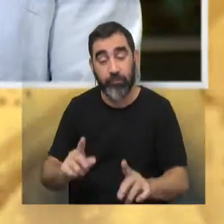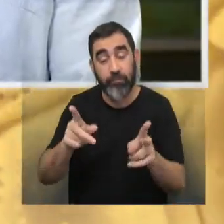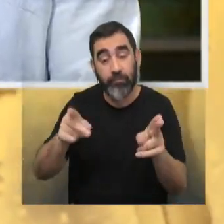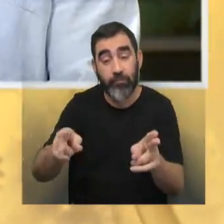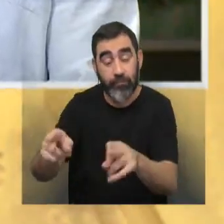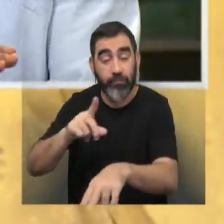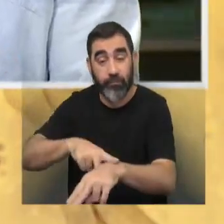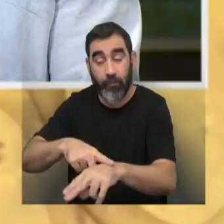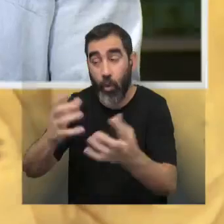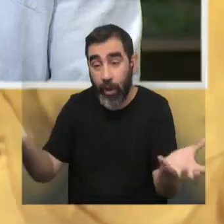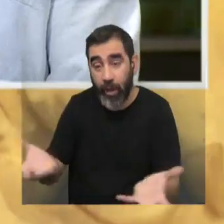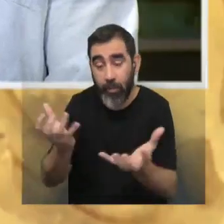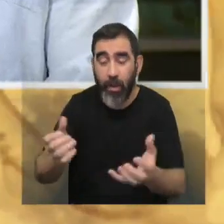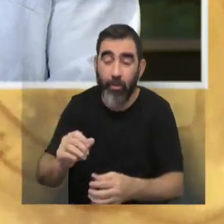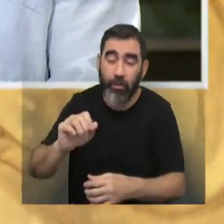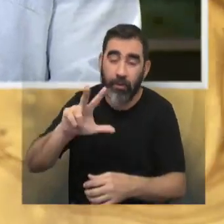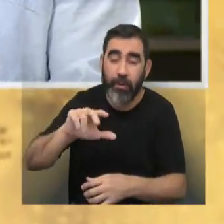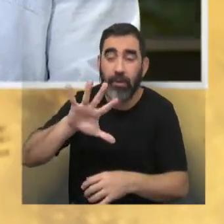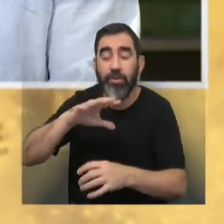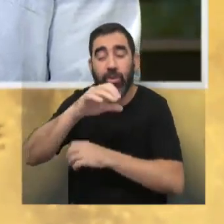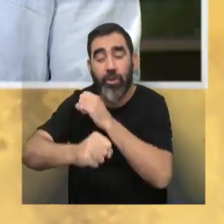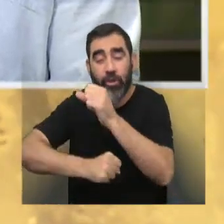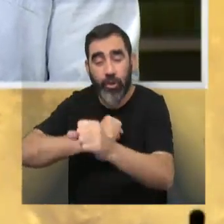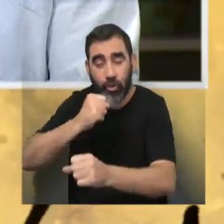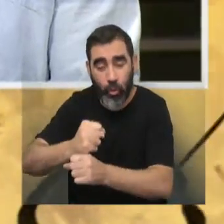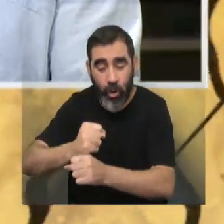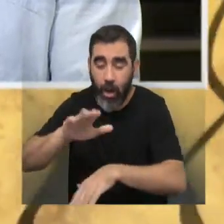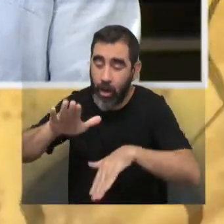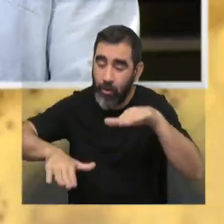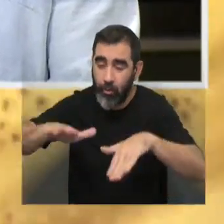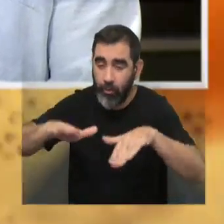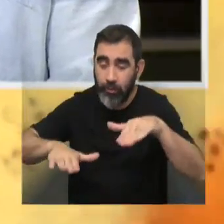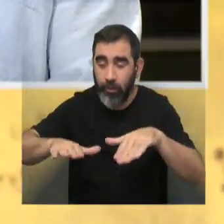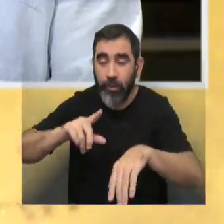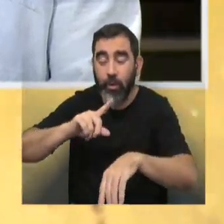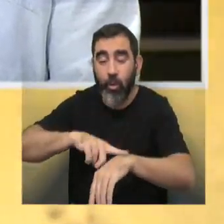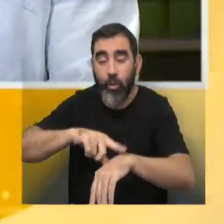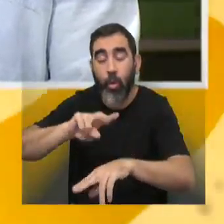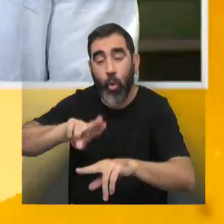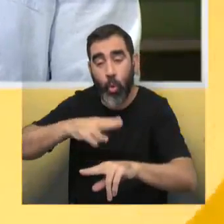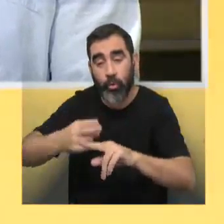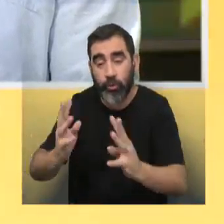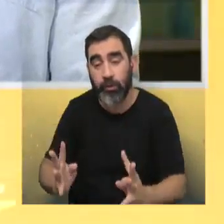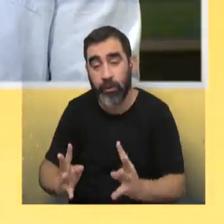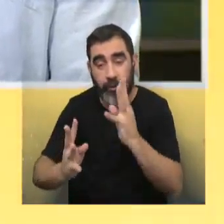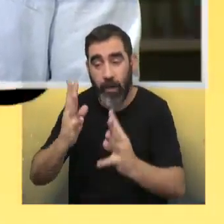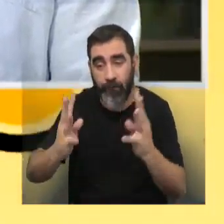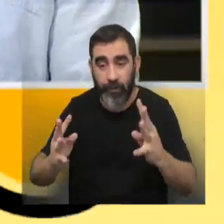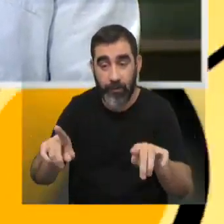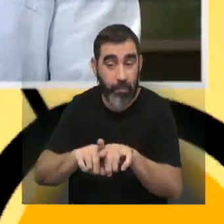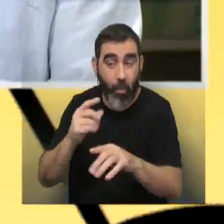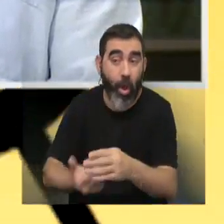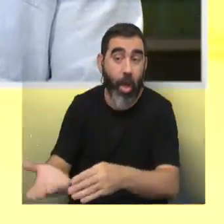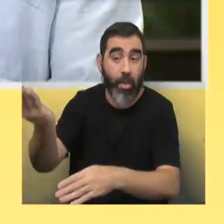de ser quemada, demora entre 3 y 5 años, según las investigaciones que hemos realizado, en volver a una situación igual a la